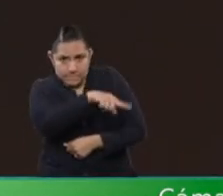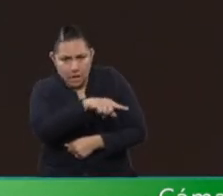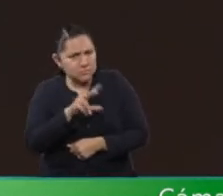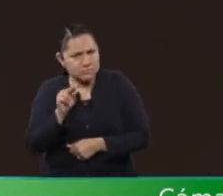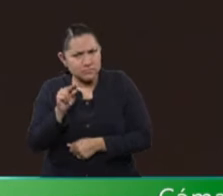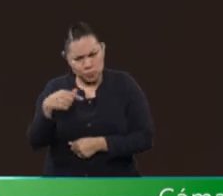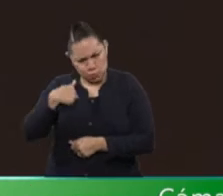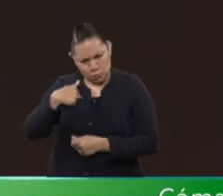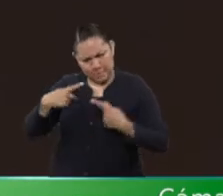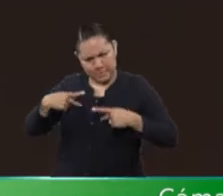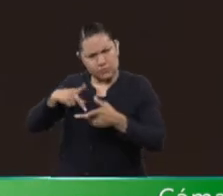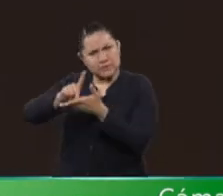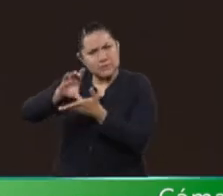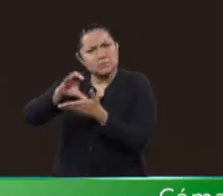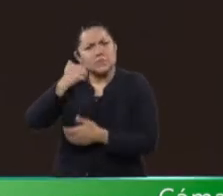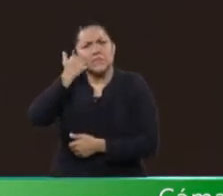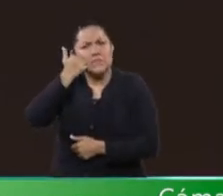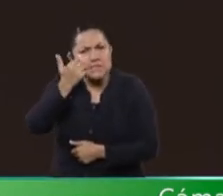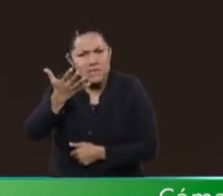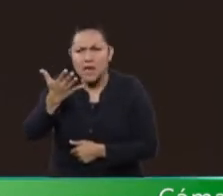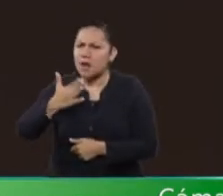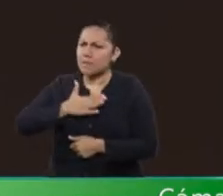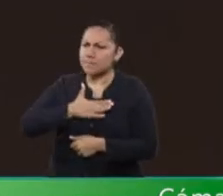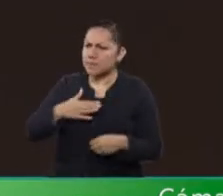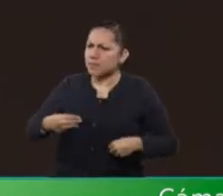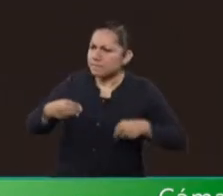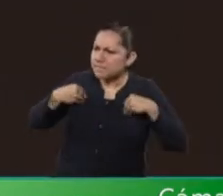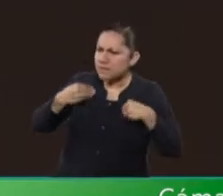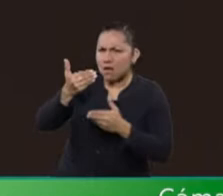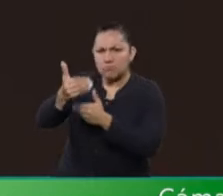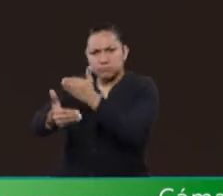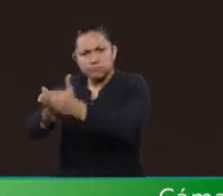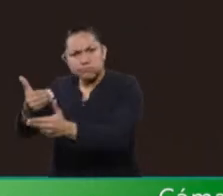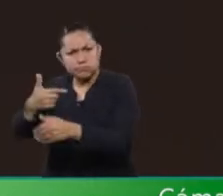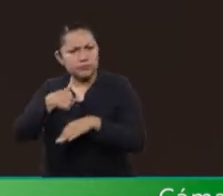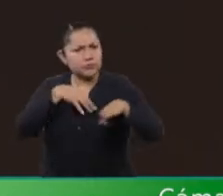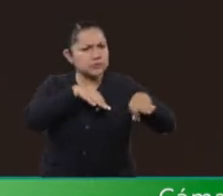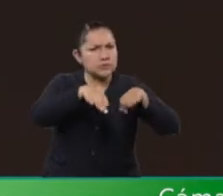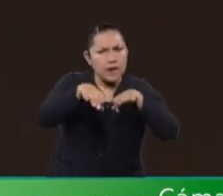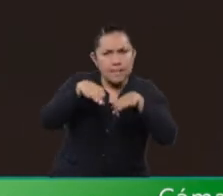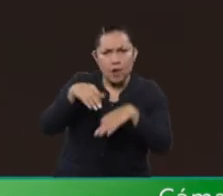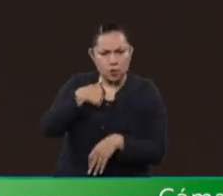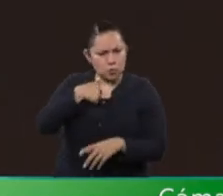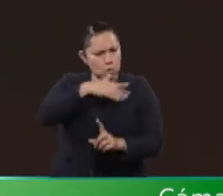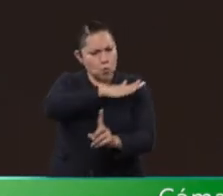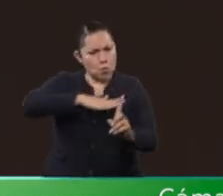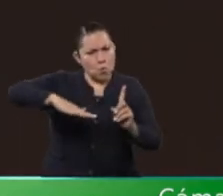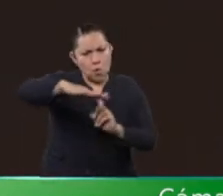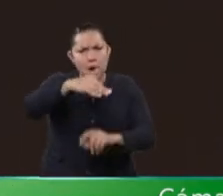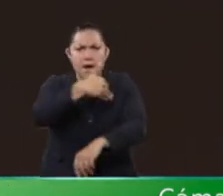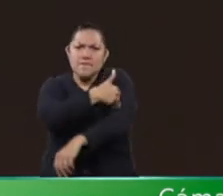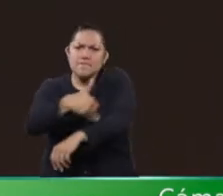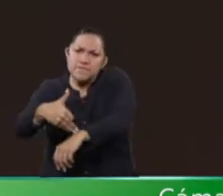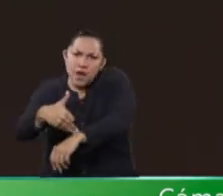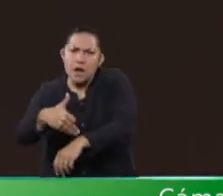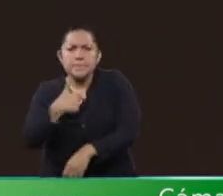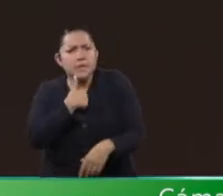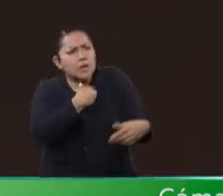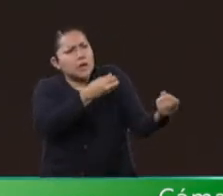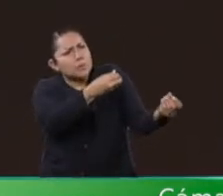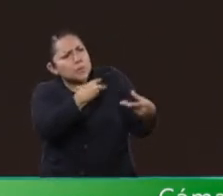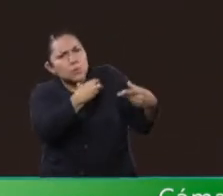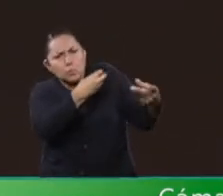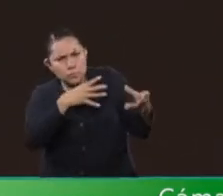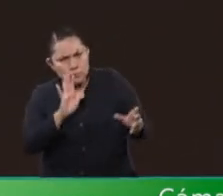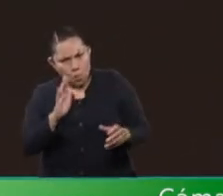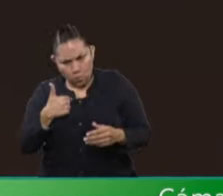económicamente a su familia sentir que aporta eso diputadas y diputados es uno de los mejores sentimientos que